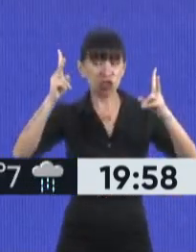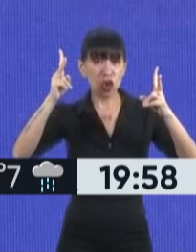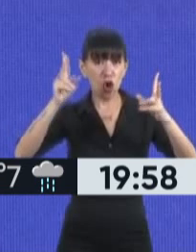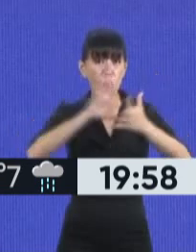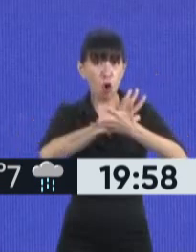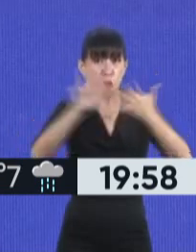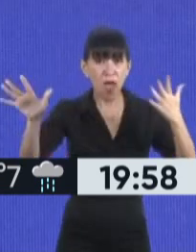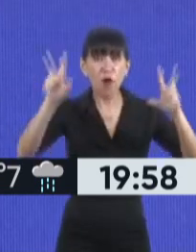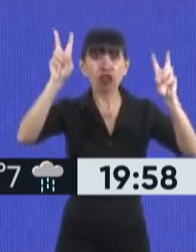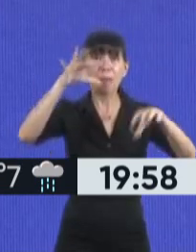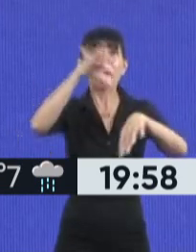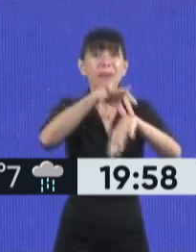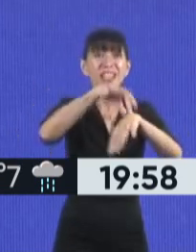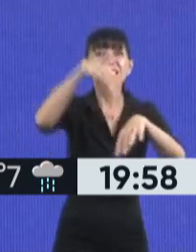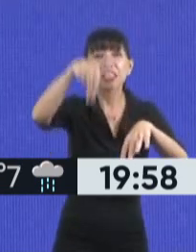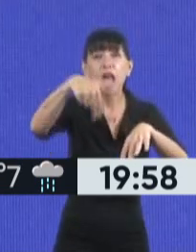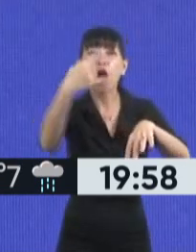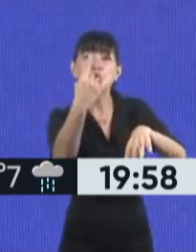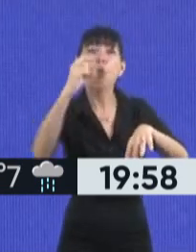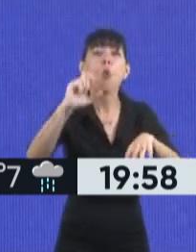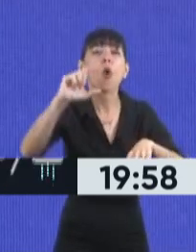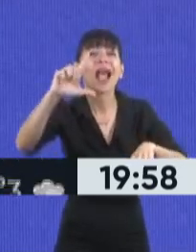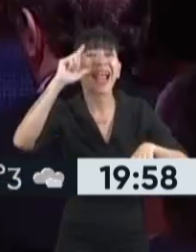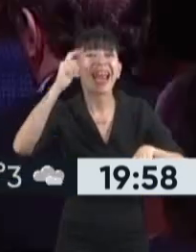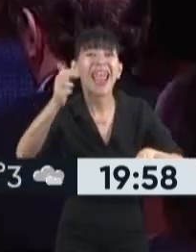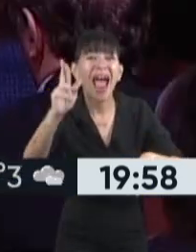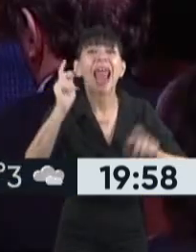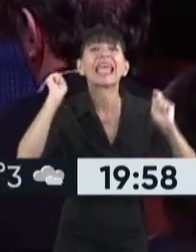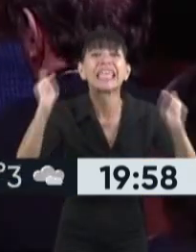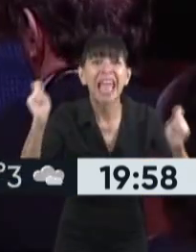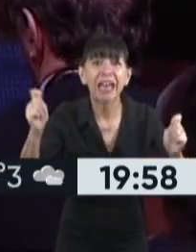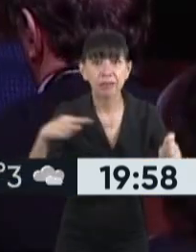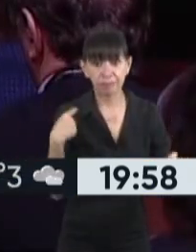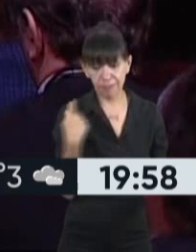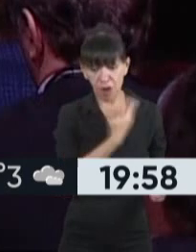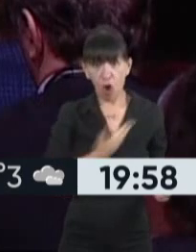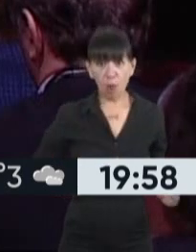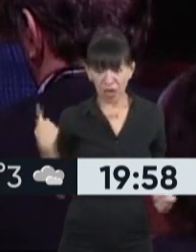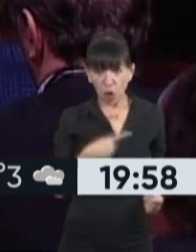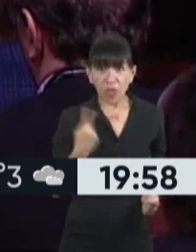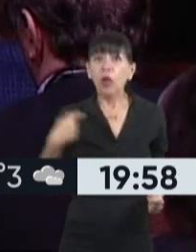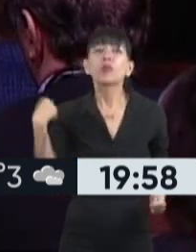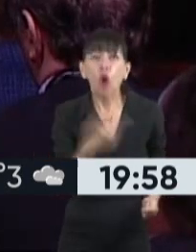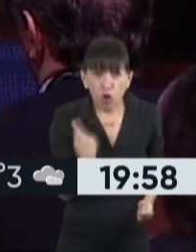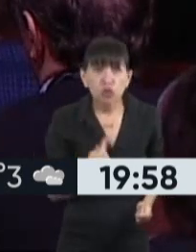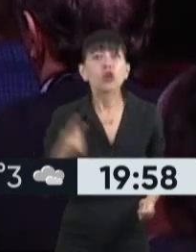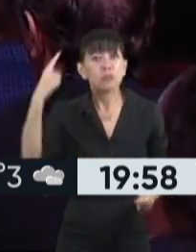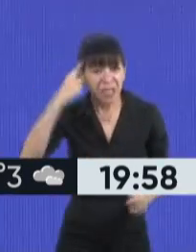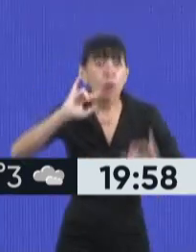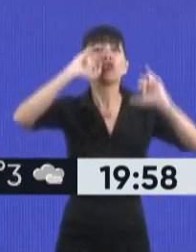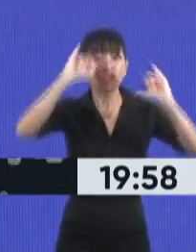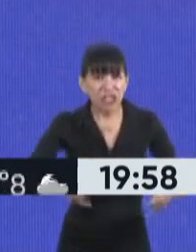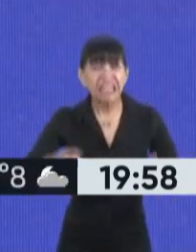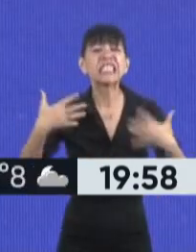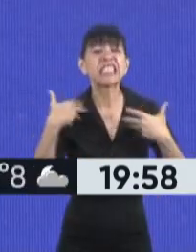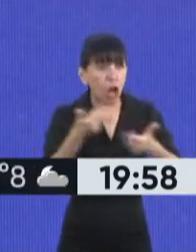atención de medicina nuclear fue este gobierno, porque nosotros creemos en la salud pública. Y